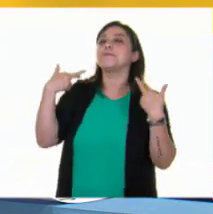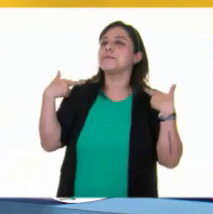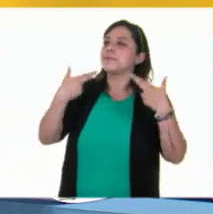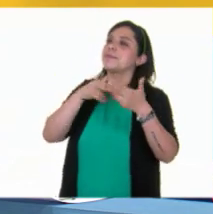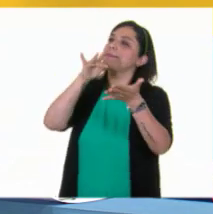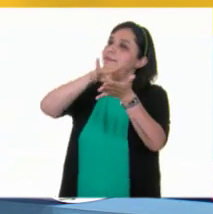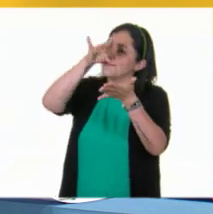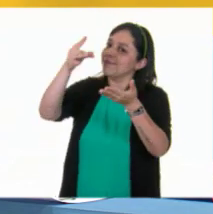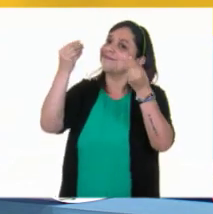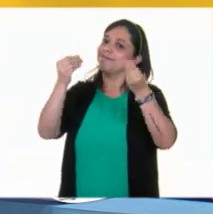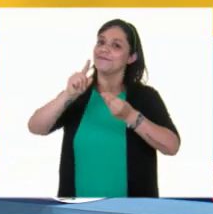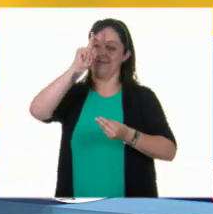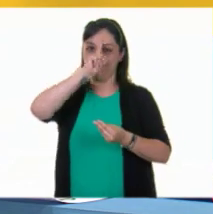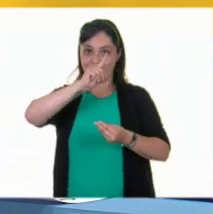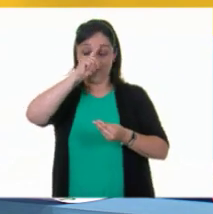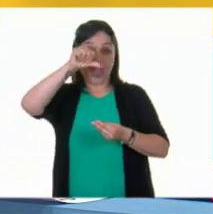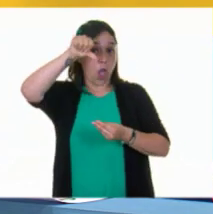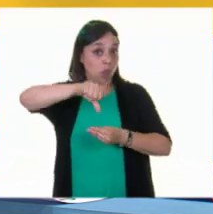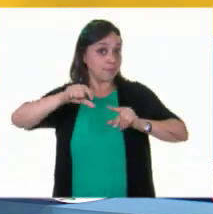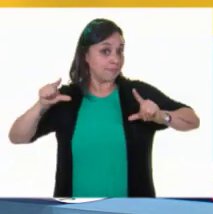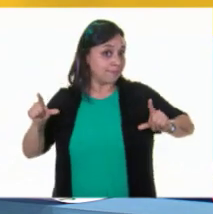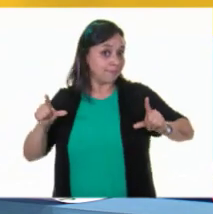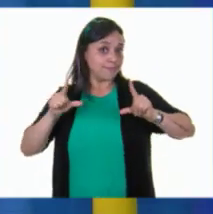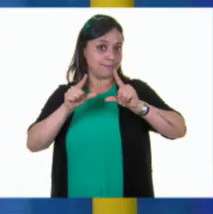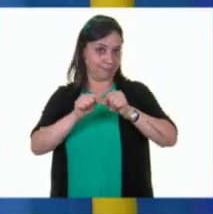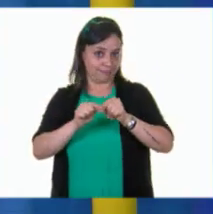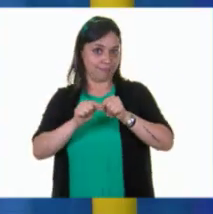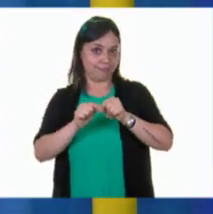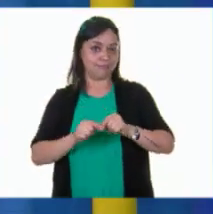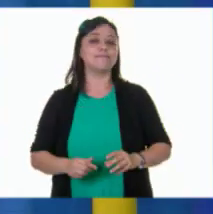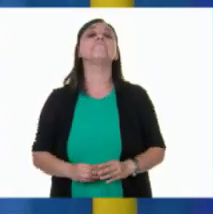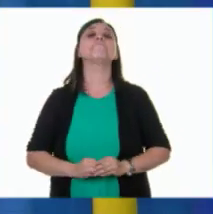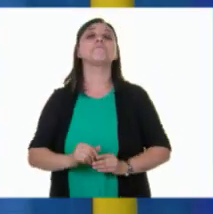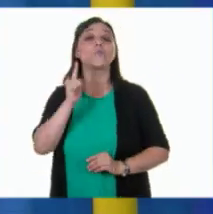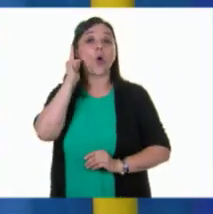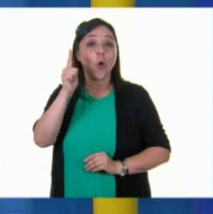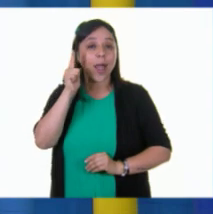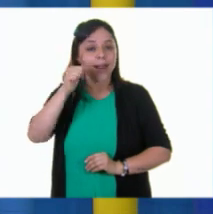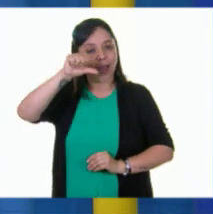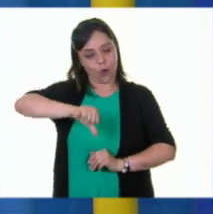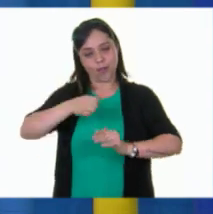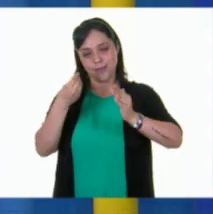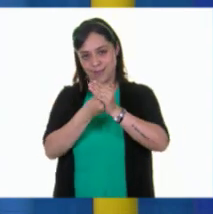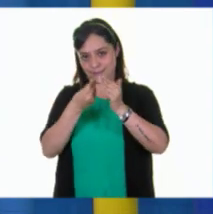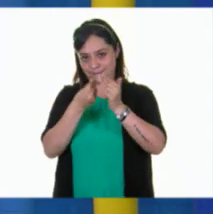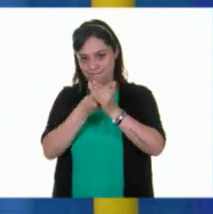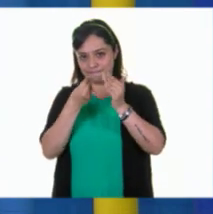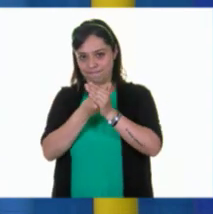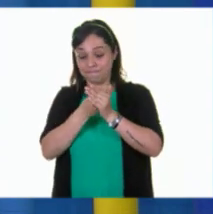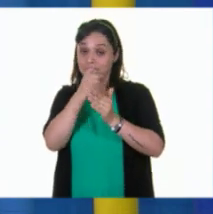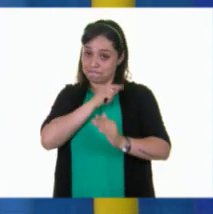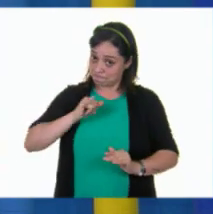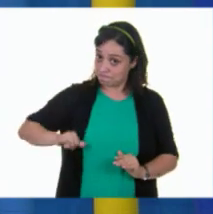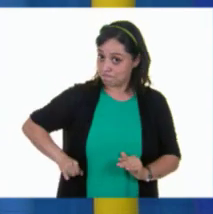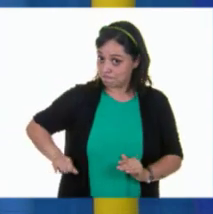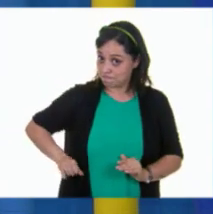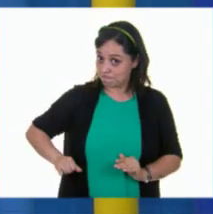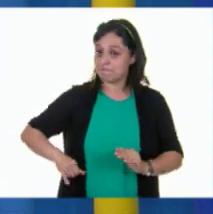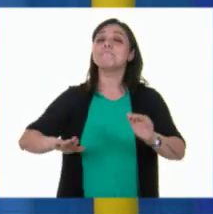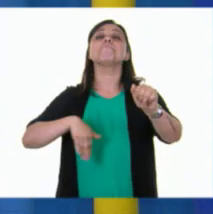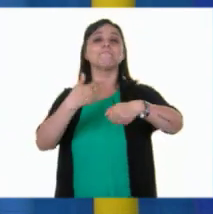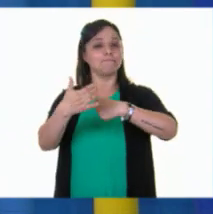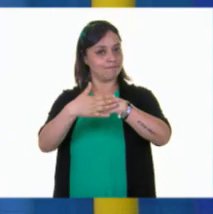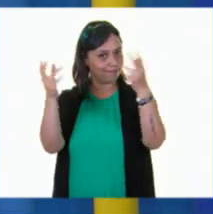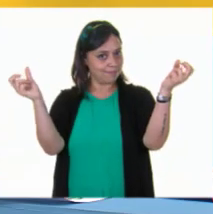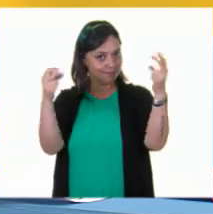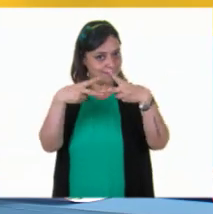sus recomendaciones y por hoy hemos terminado. Espero que la sesión de hoy haya sido de su interés. Nos vemos la